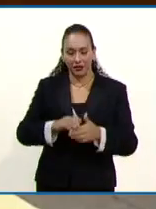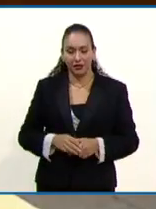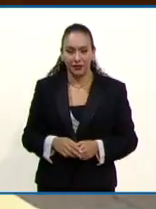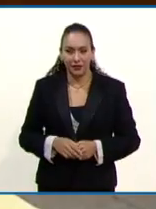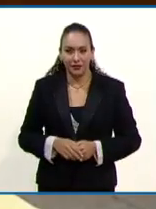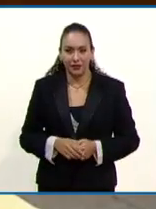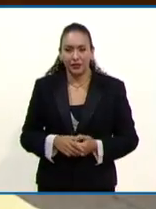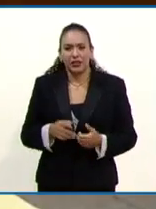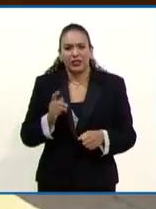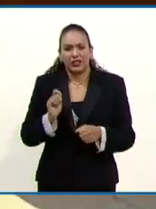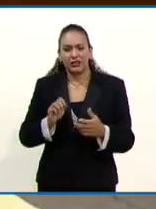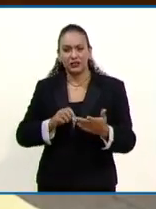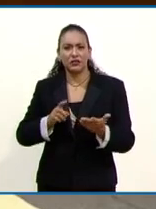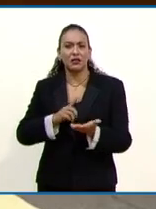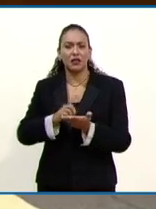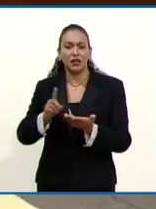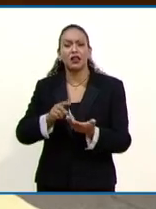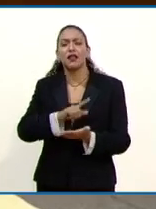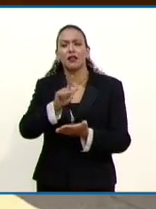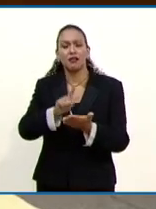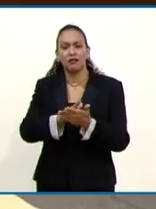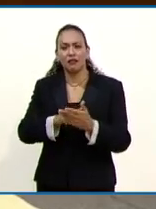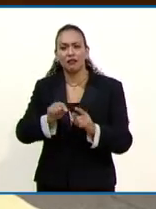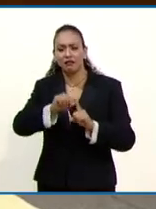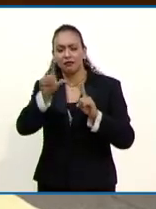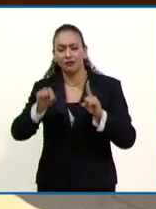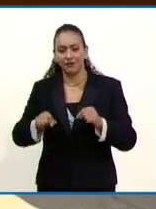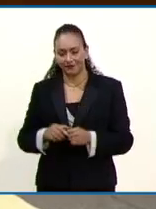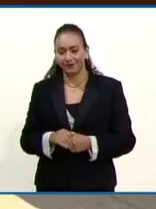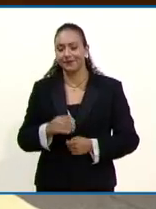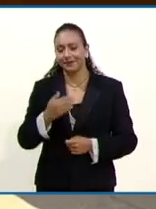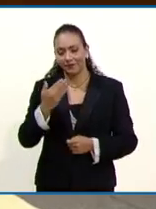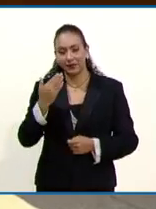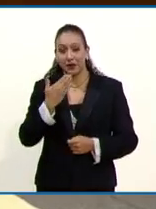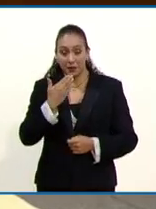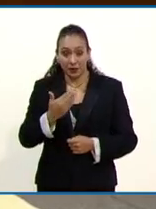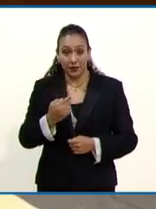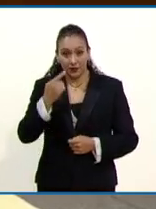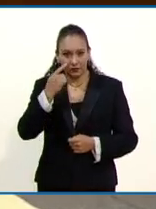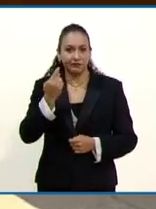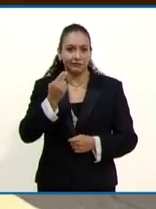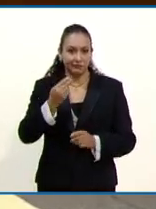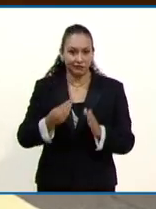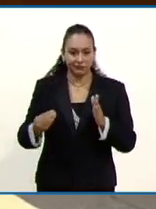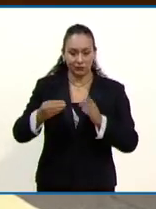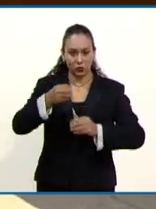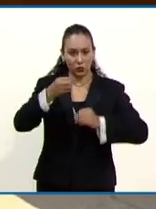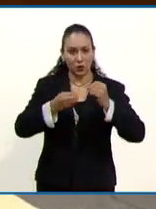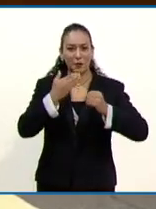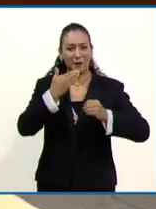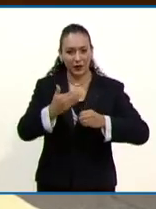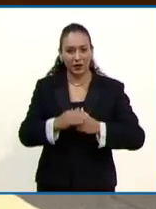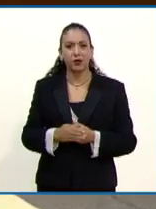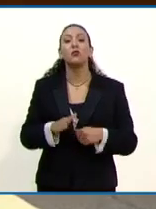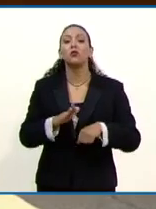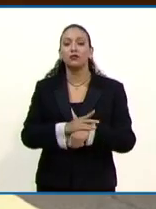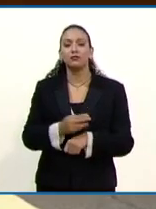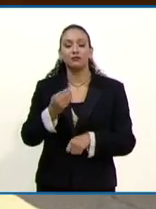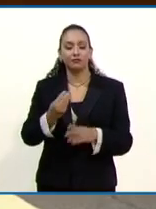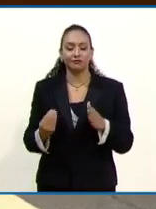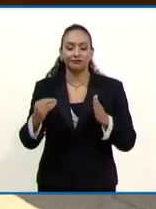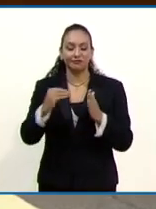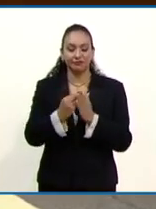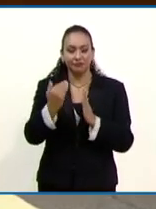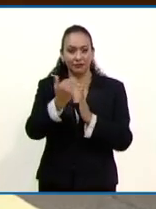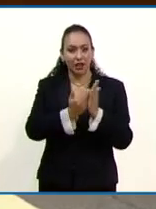Se convierte en un pilar esencial para garantizar justicia. Por ello es imperativo que se continúe fortaleciendo